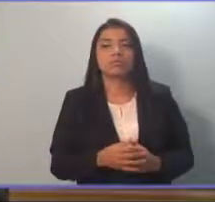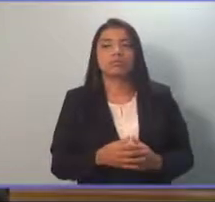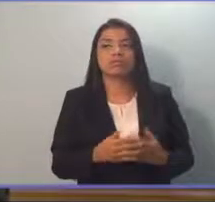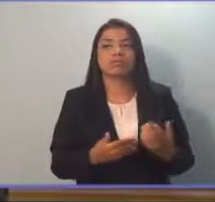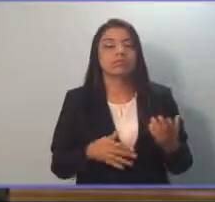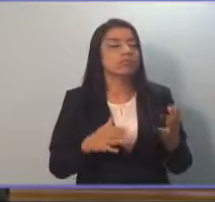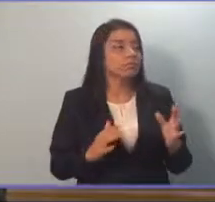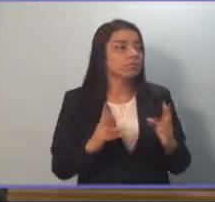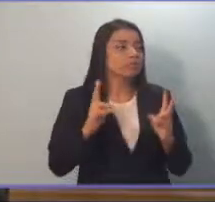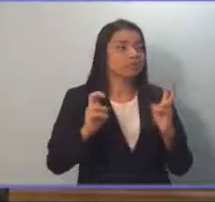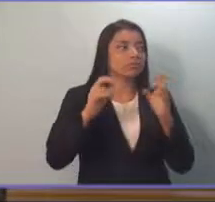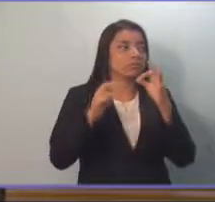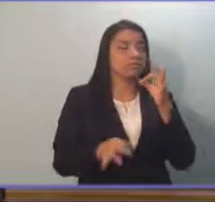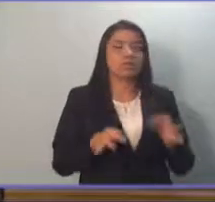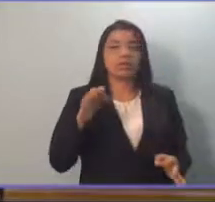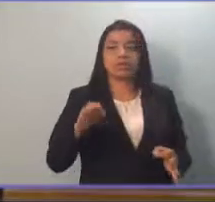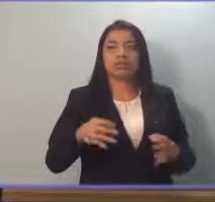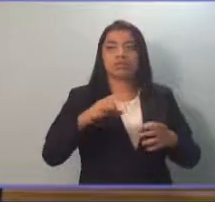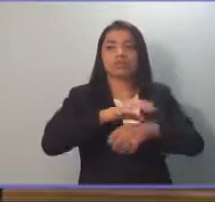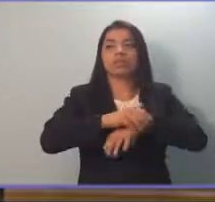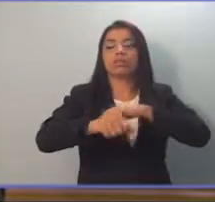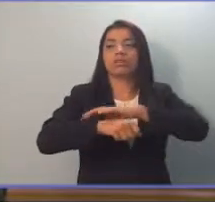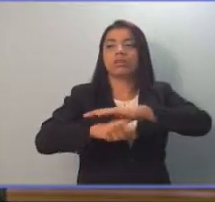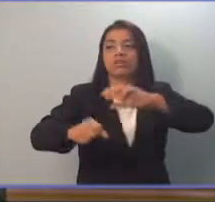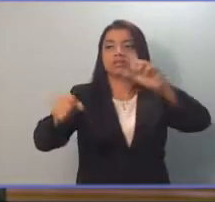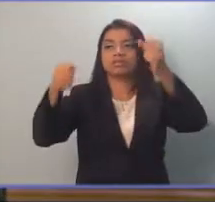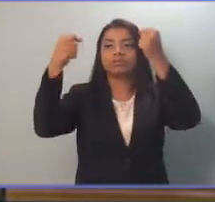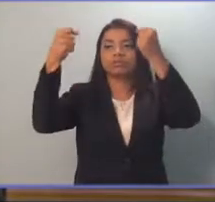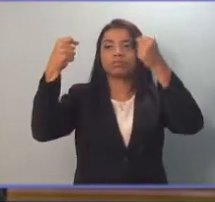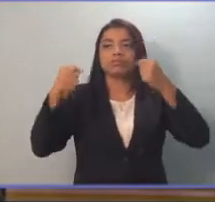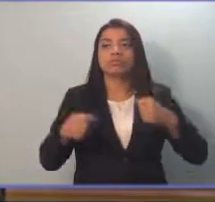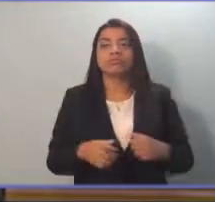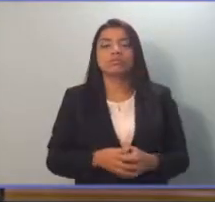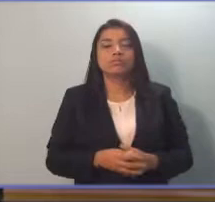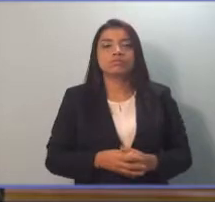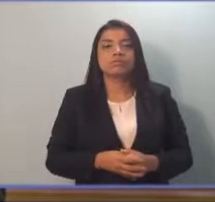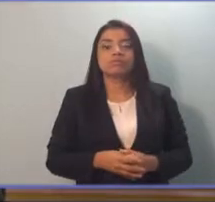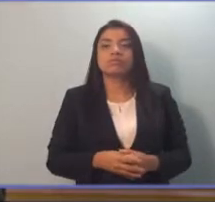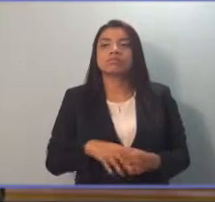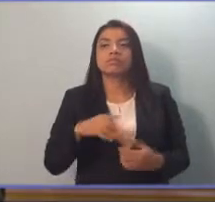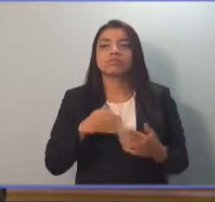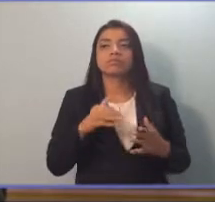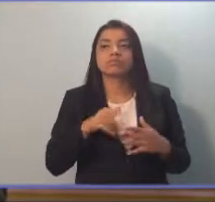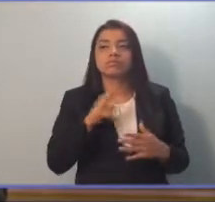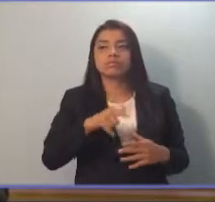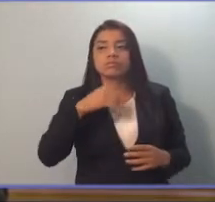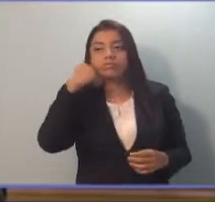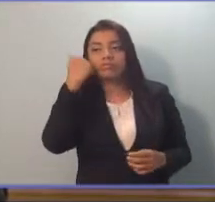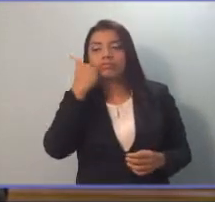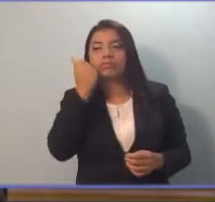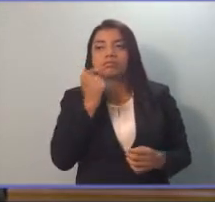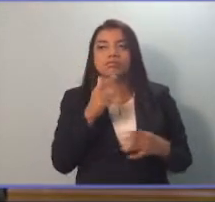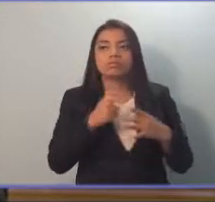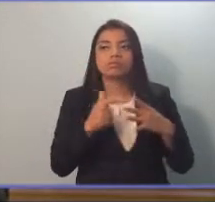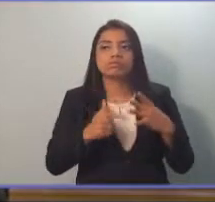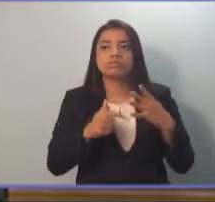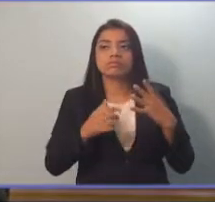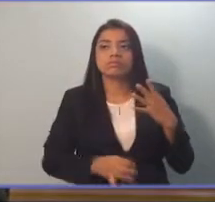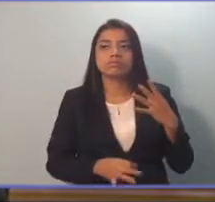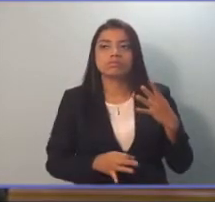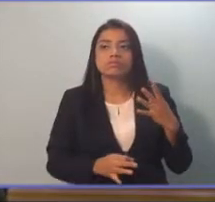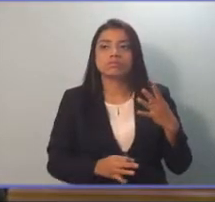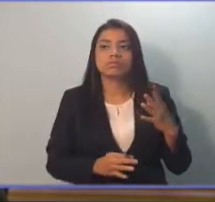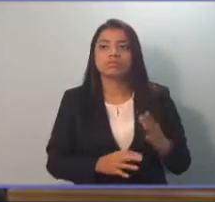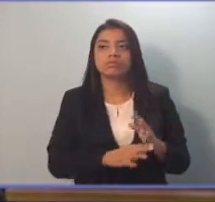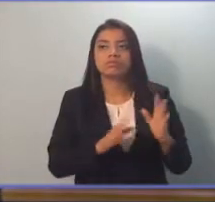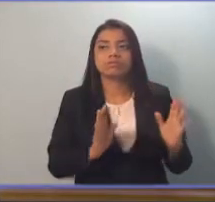de justicia penal juvenil, en la granja de rehabilitación para jóvenes en conflicto con la ley, se ha